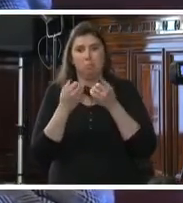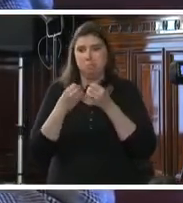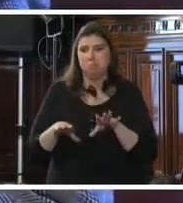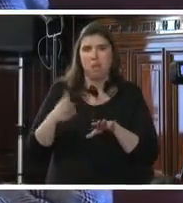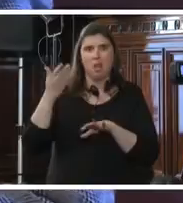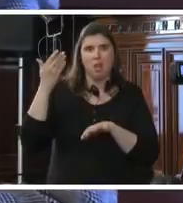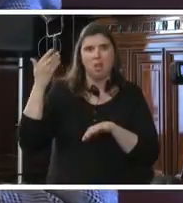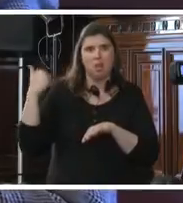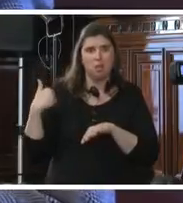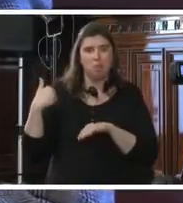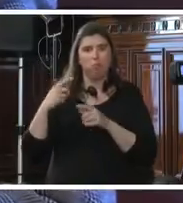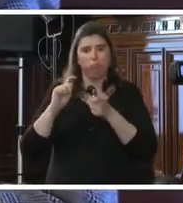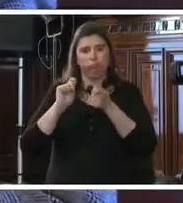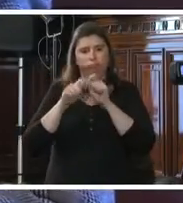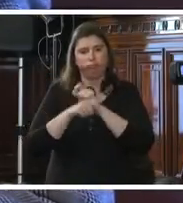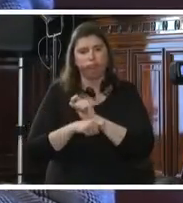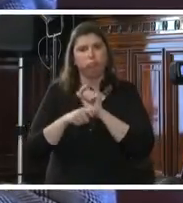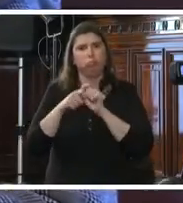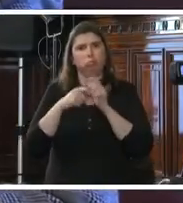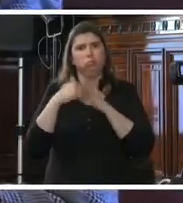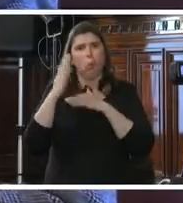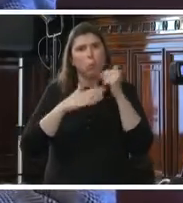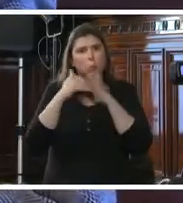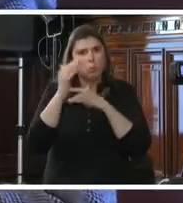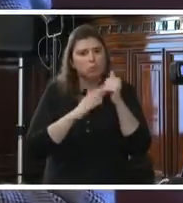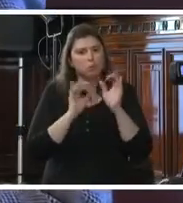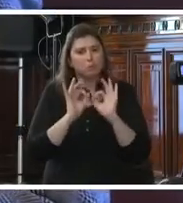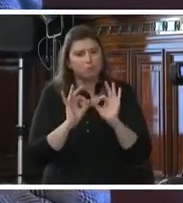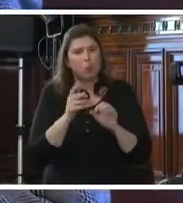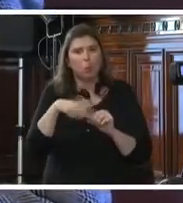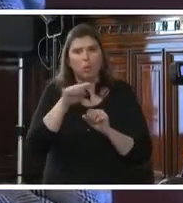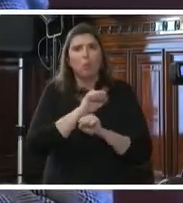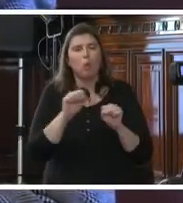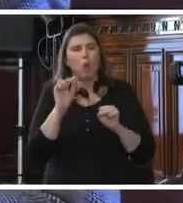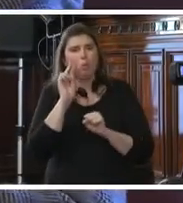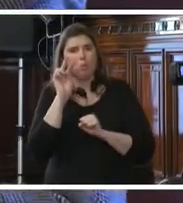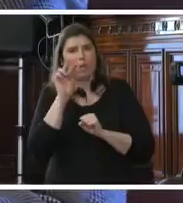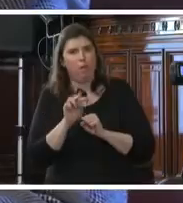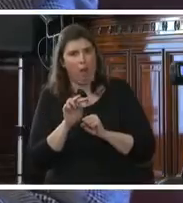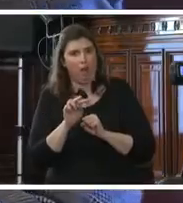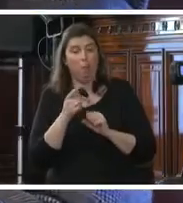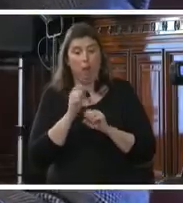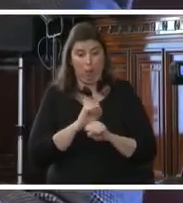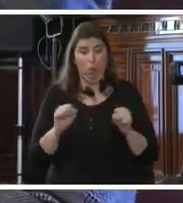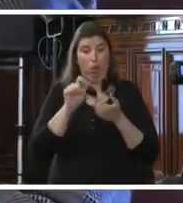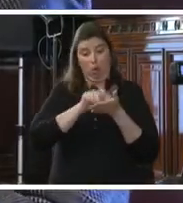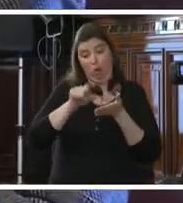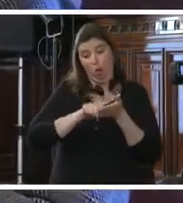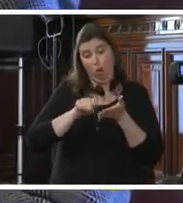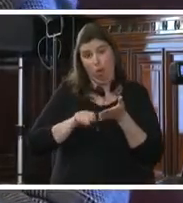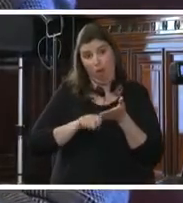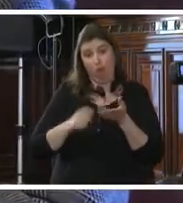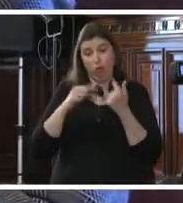de paradigma o reformas constructivas, proactivas que ustedes han podido observar para tomarlos en cuenta cuando la Comisión